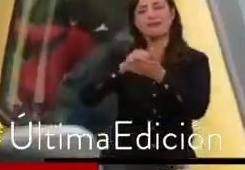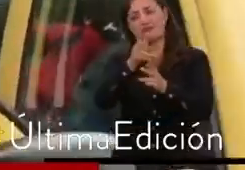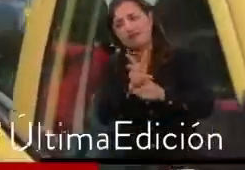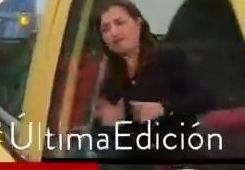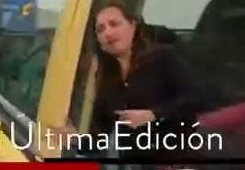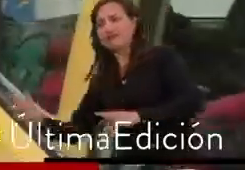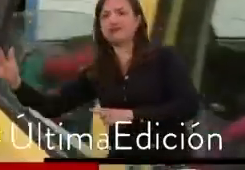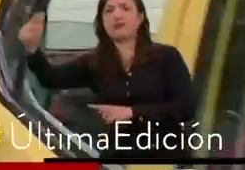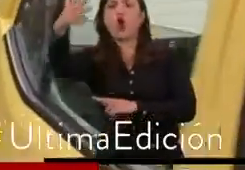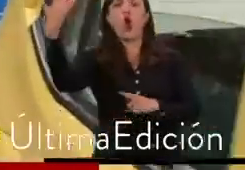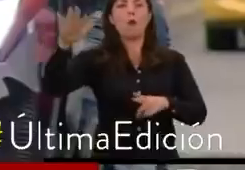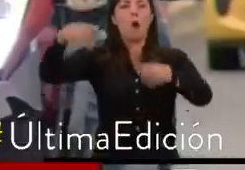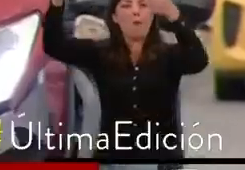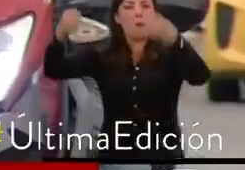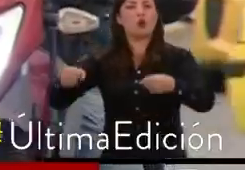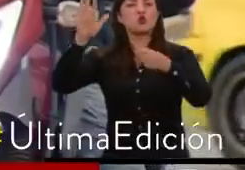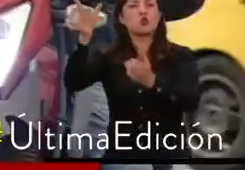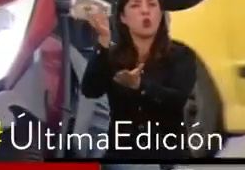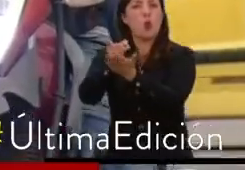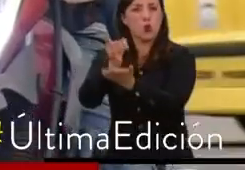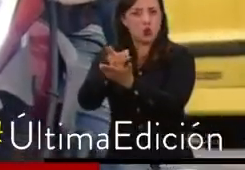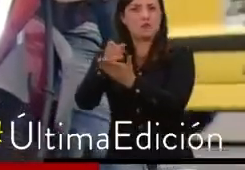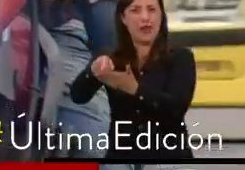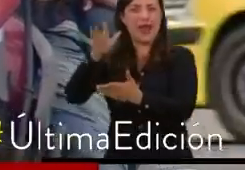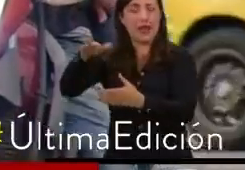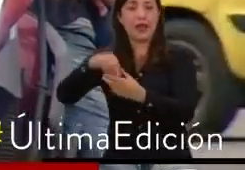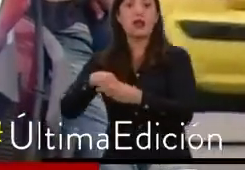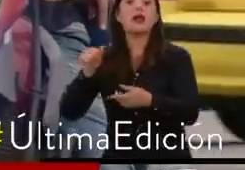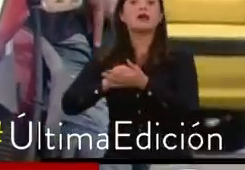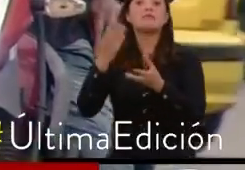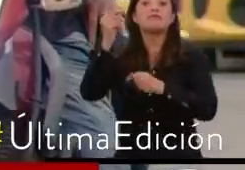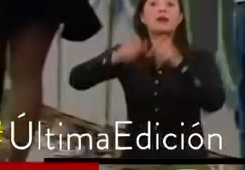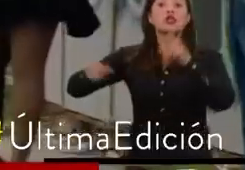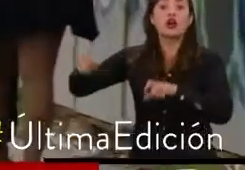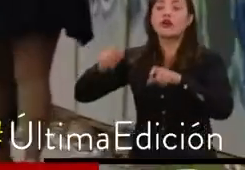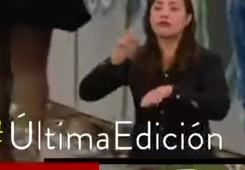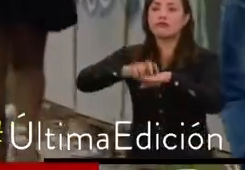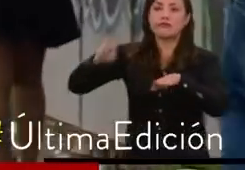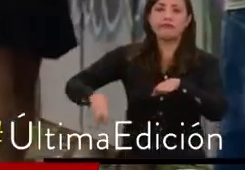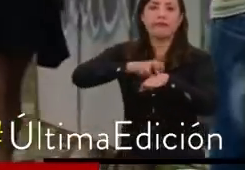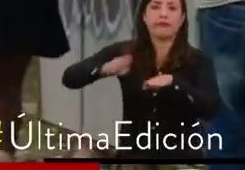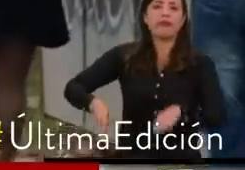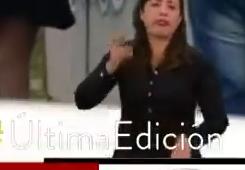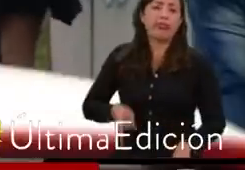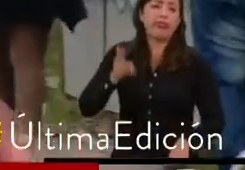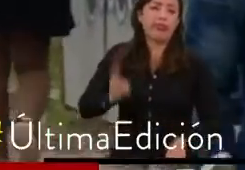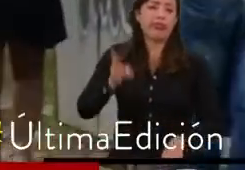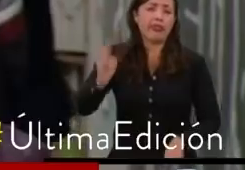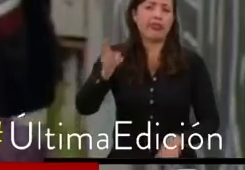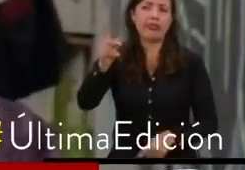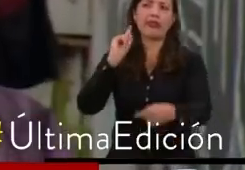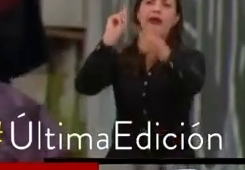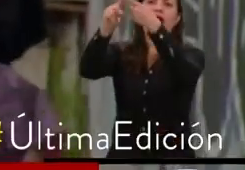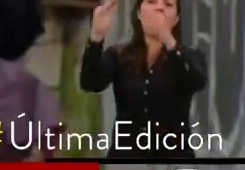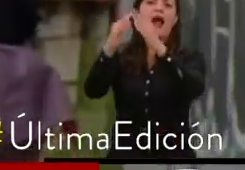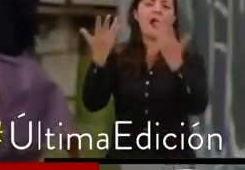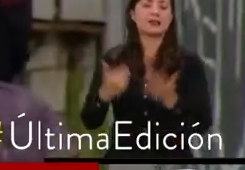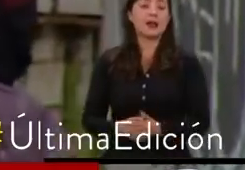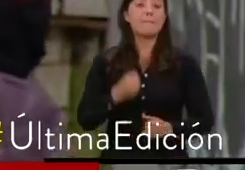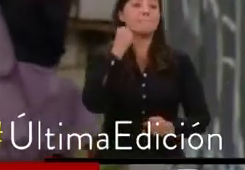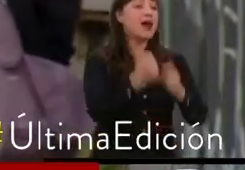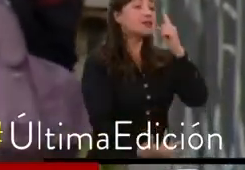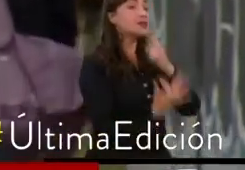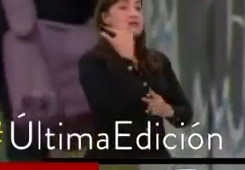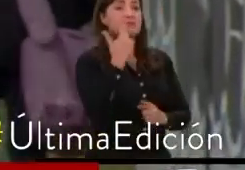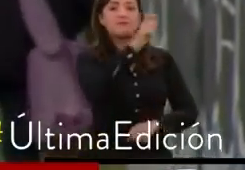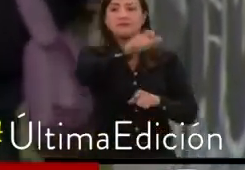Usme. Cientos de residentes de este sector del sur de Bogotá tuvieron problemas para regresar a sus casas. Nosotros somos los más perjudicados, la